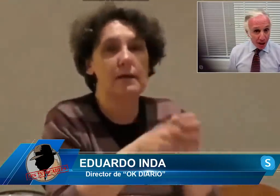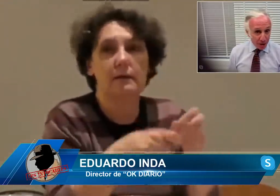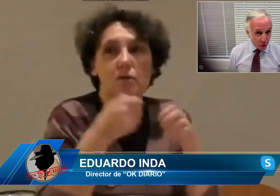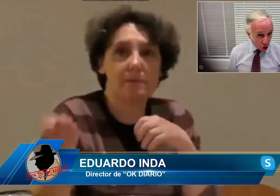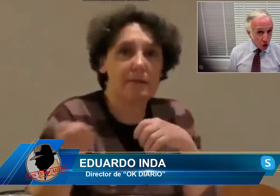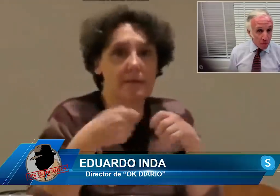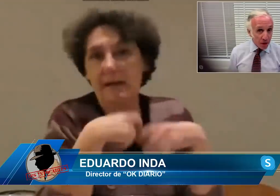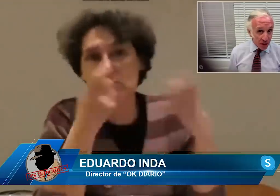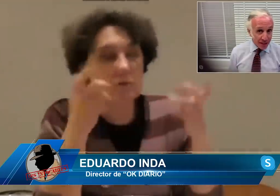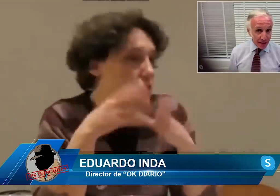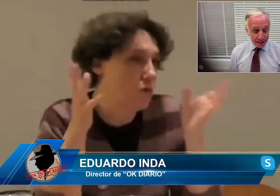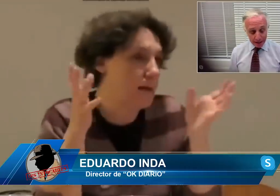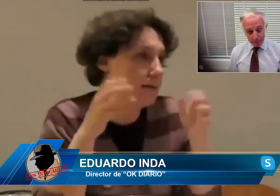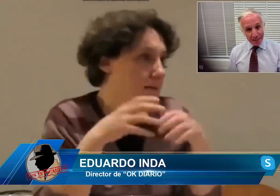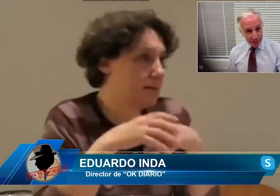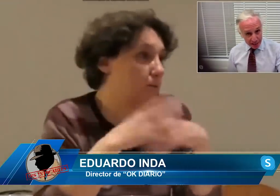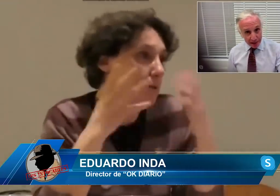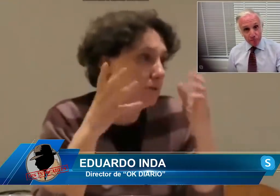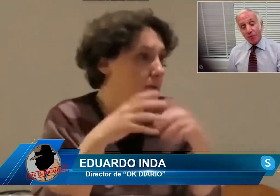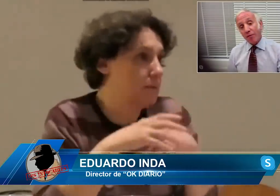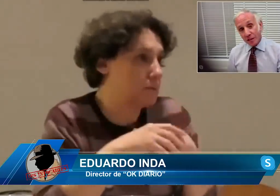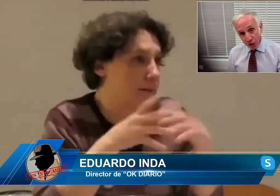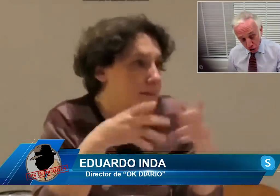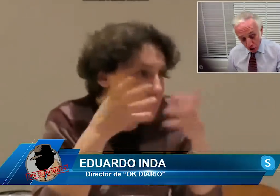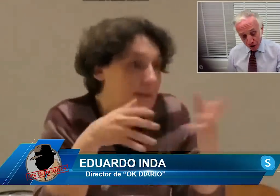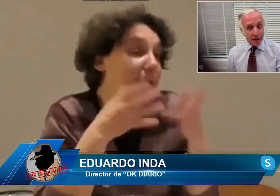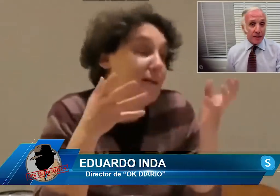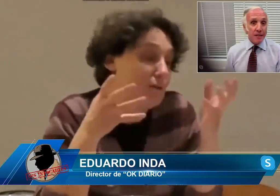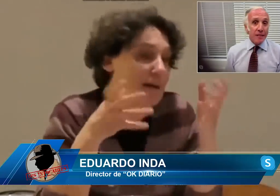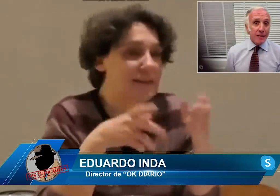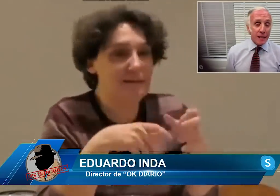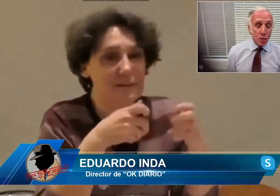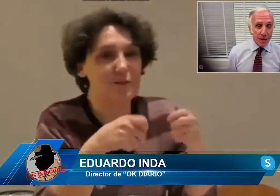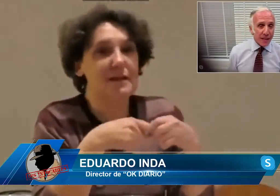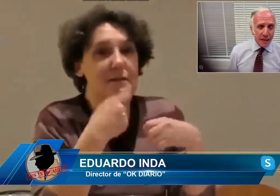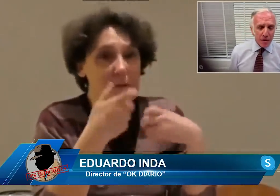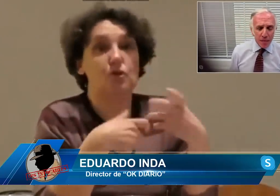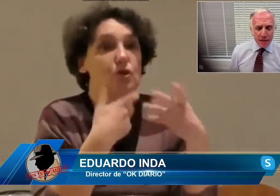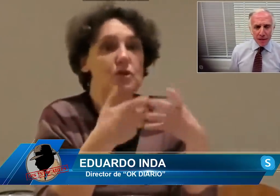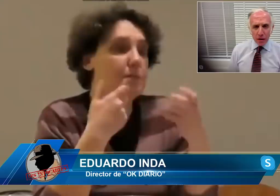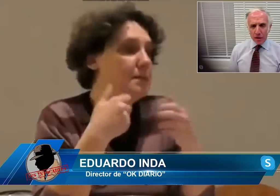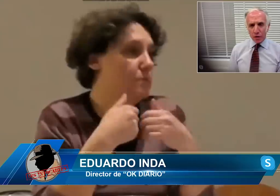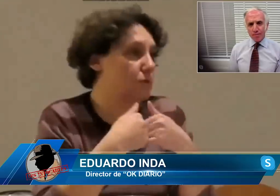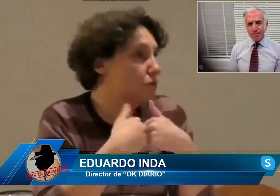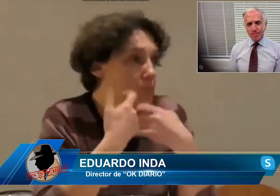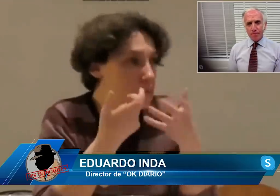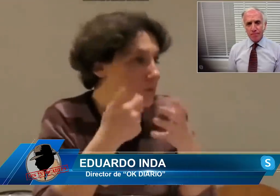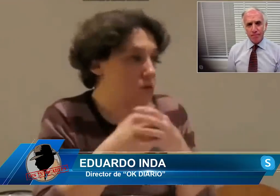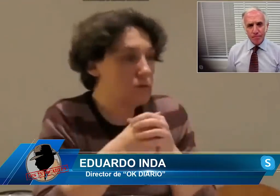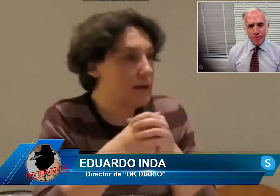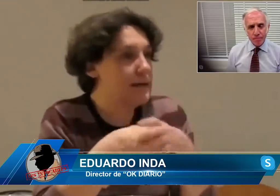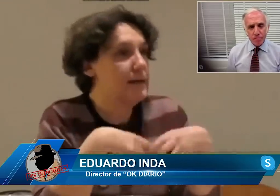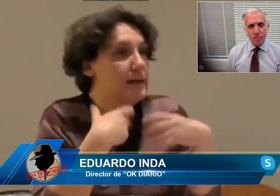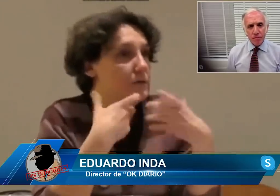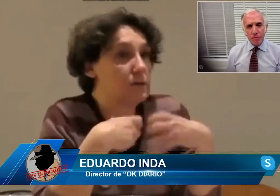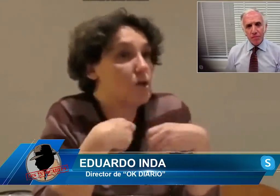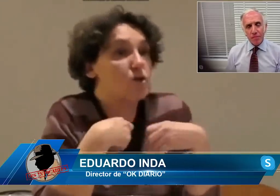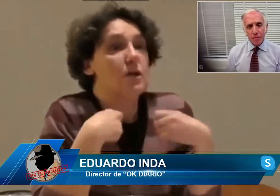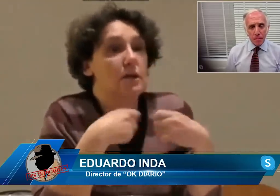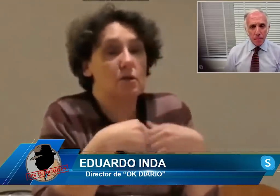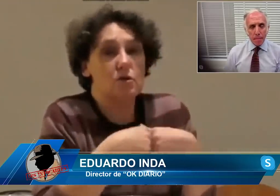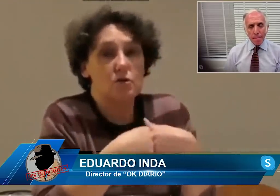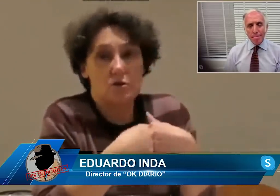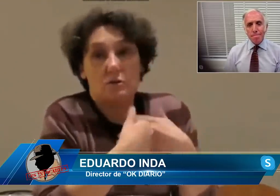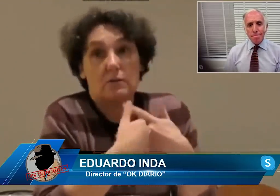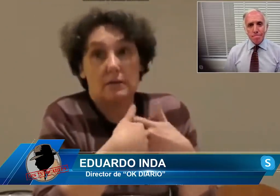y todas fueron cómplices de este machista fascistoide delincuente que servicio presidente al gobierno de eduardo el dramático